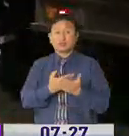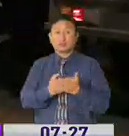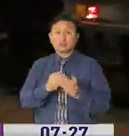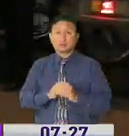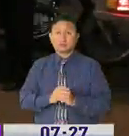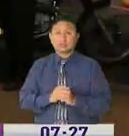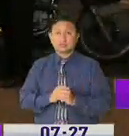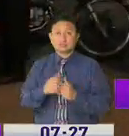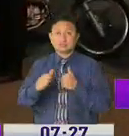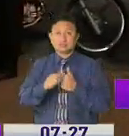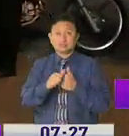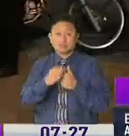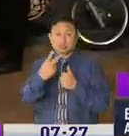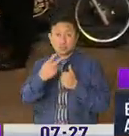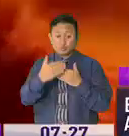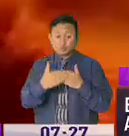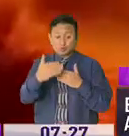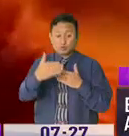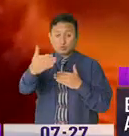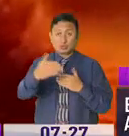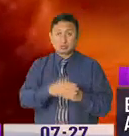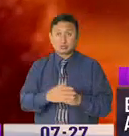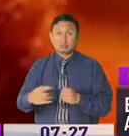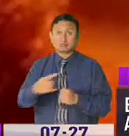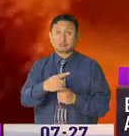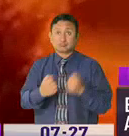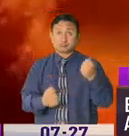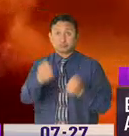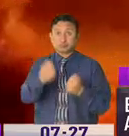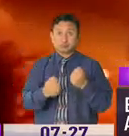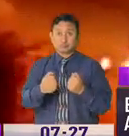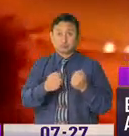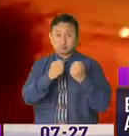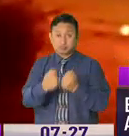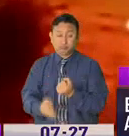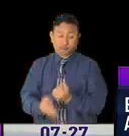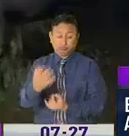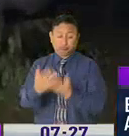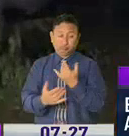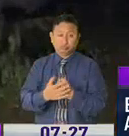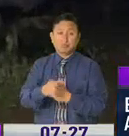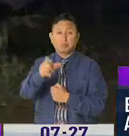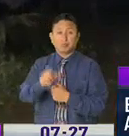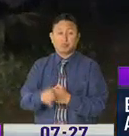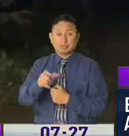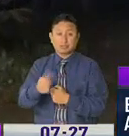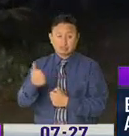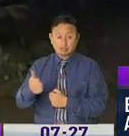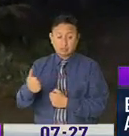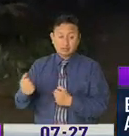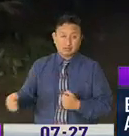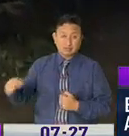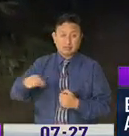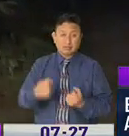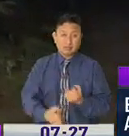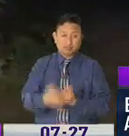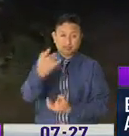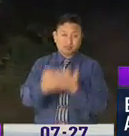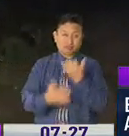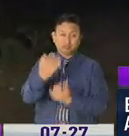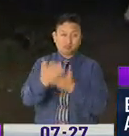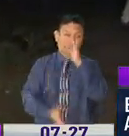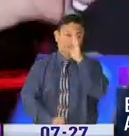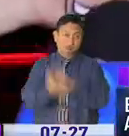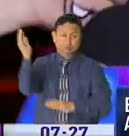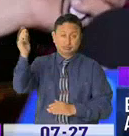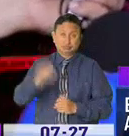del crimen, un vehículo fue rociado con gasolina. Sus ocupantes le prendieron fuego y huyeron con rumbo desconocido. Ya ahora el